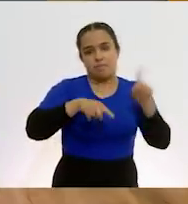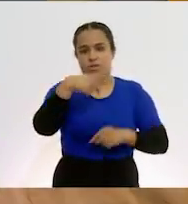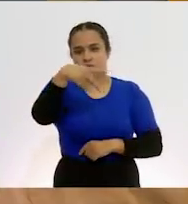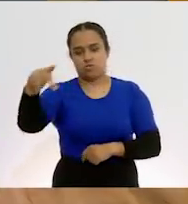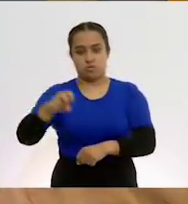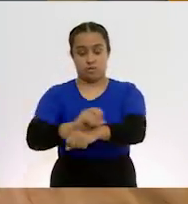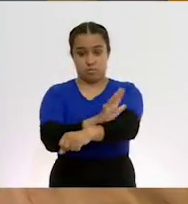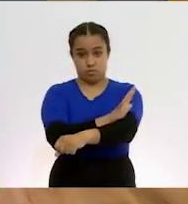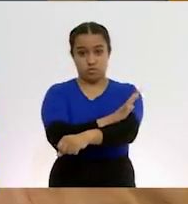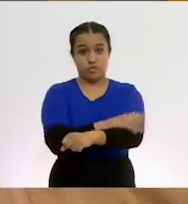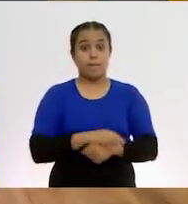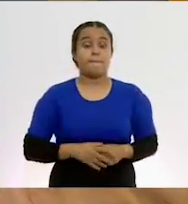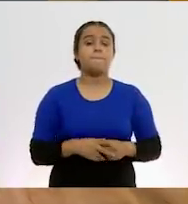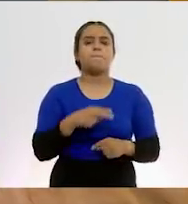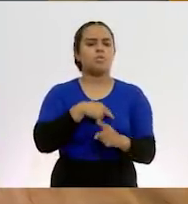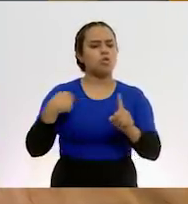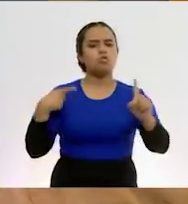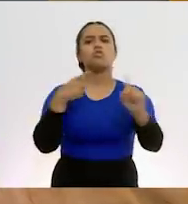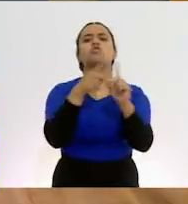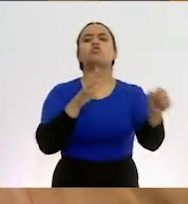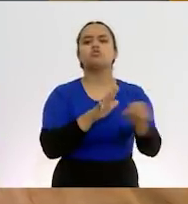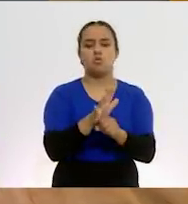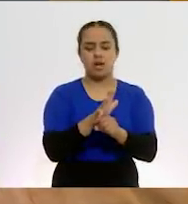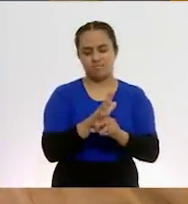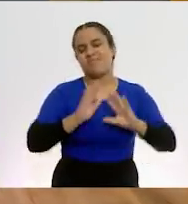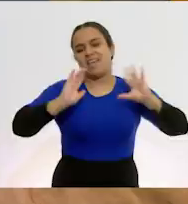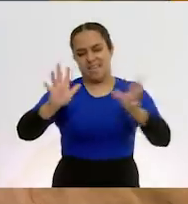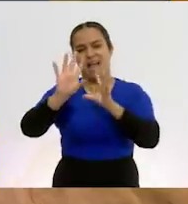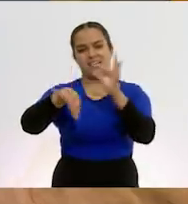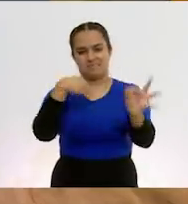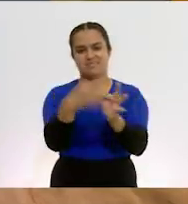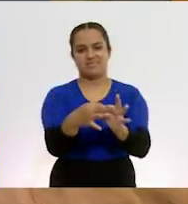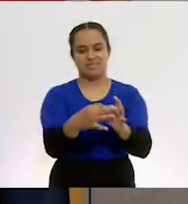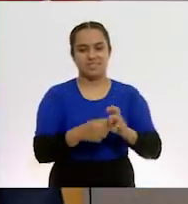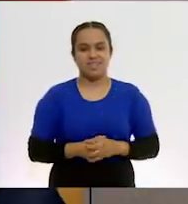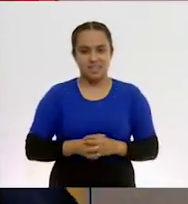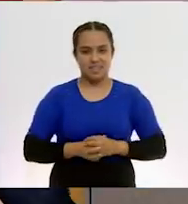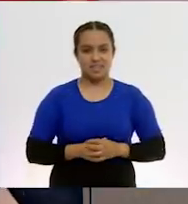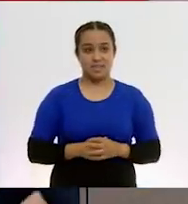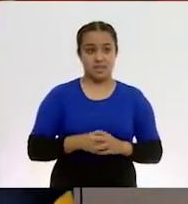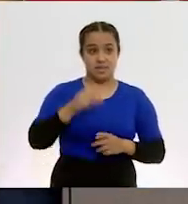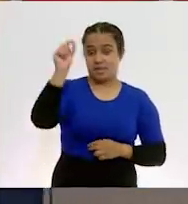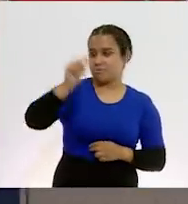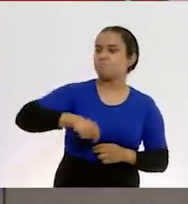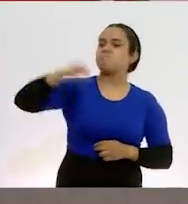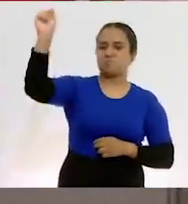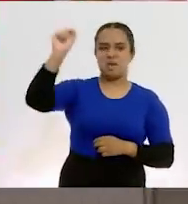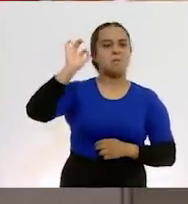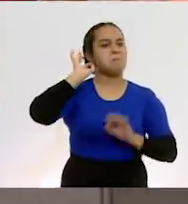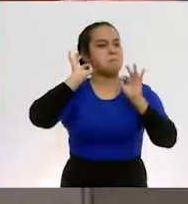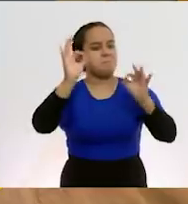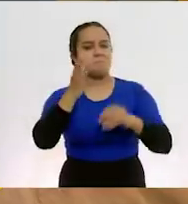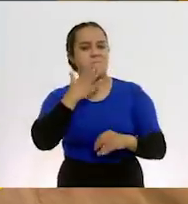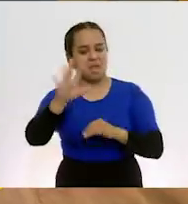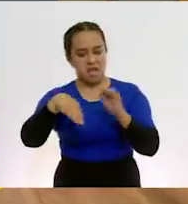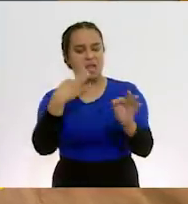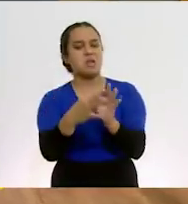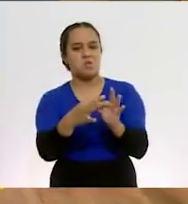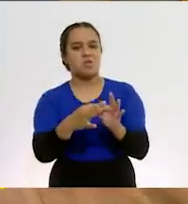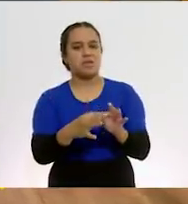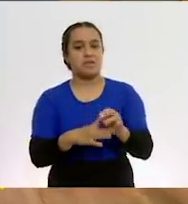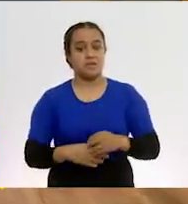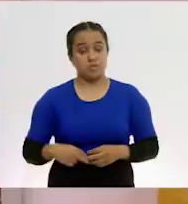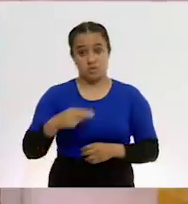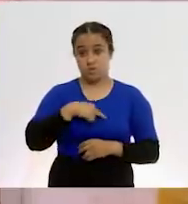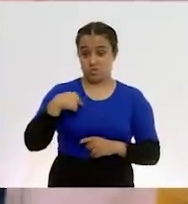emociones. Entonces, nuestro propósito se logró. Muy bien. Ponle una palomita de que sí lo logramos. Logramos